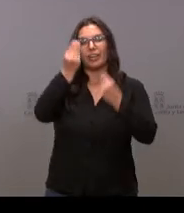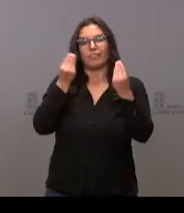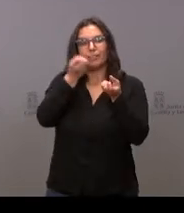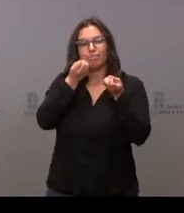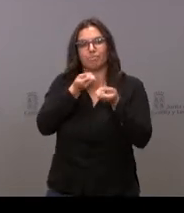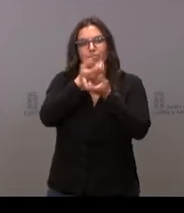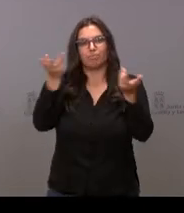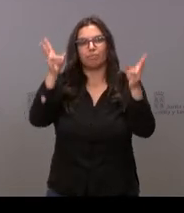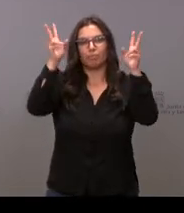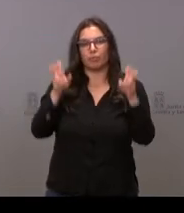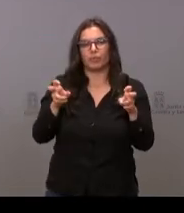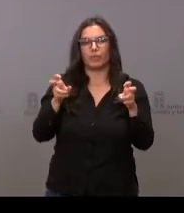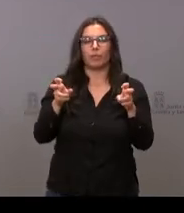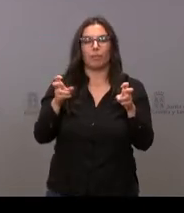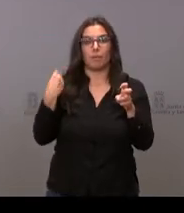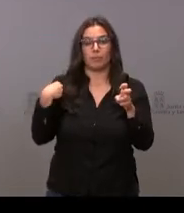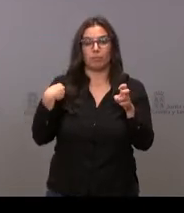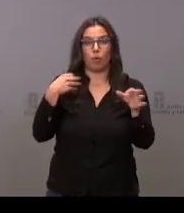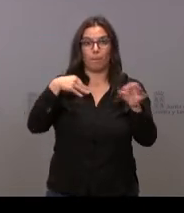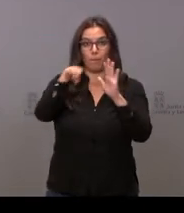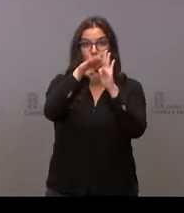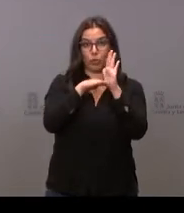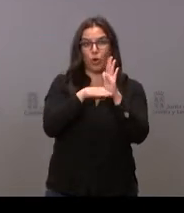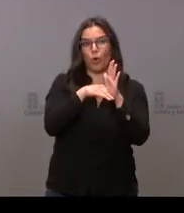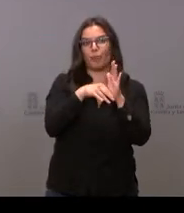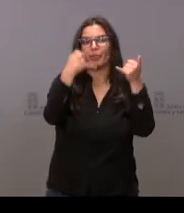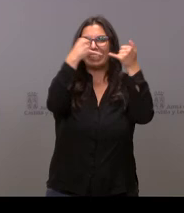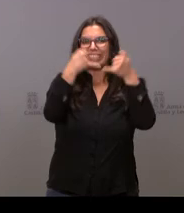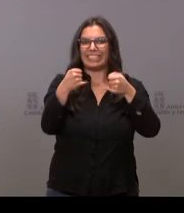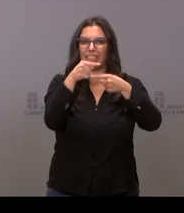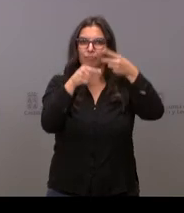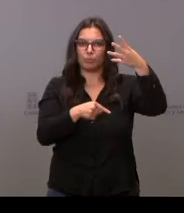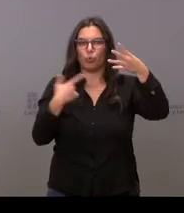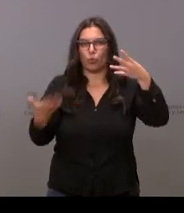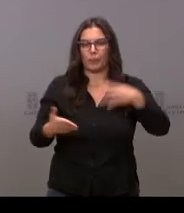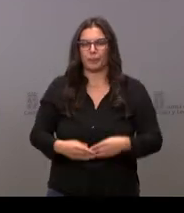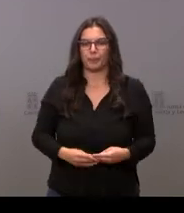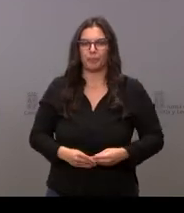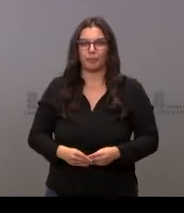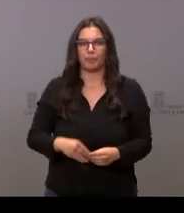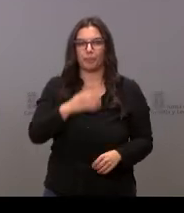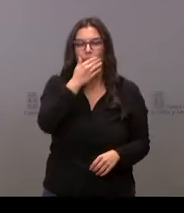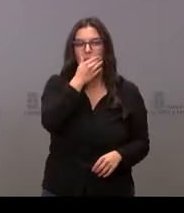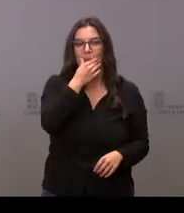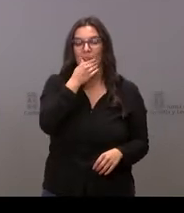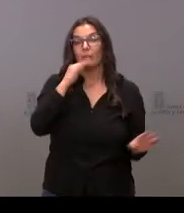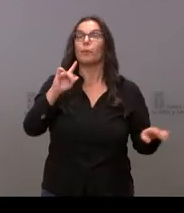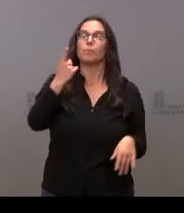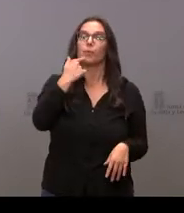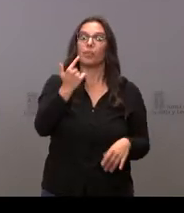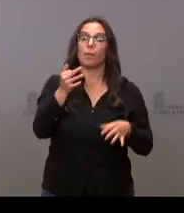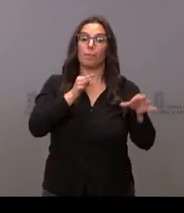los ejes que marca este protocolo bueno antes de nada quería decir que es un